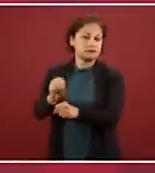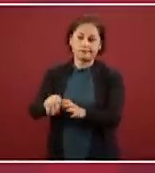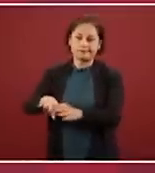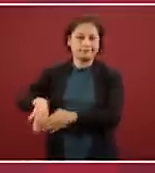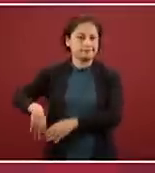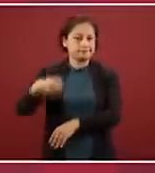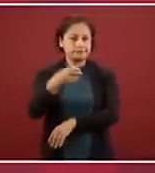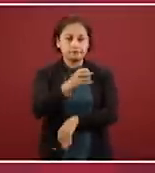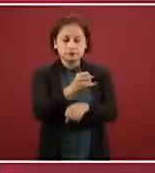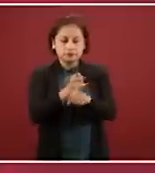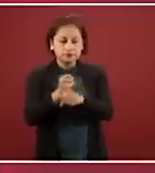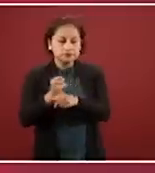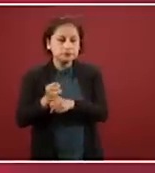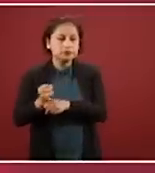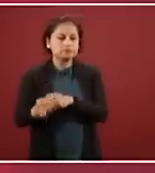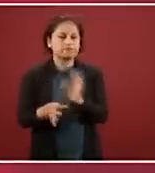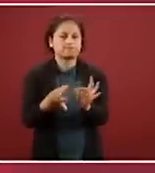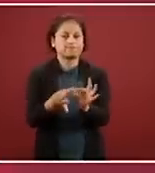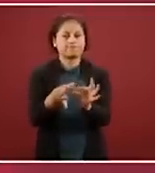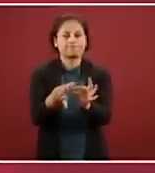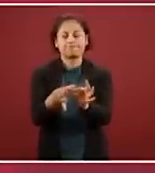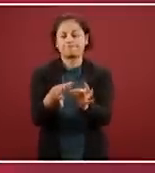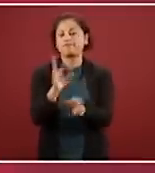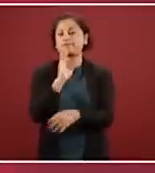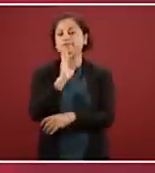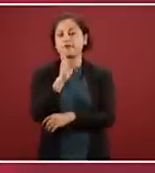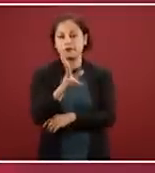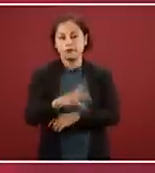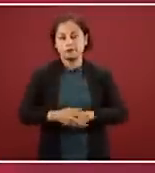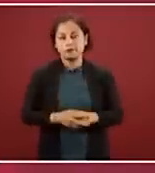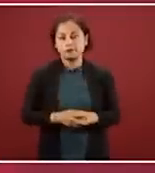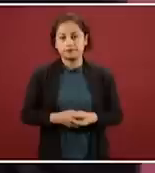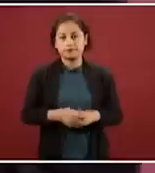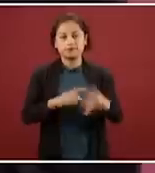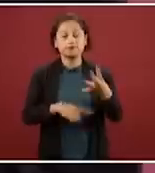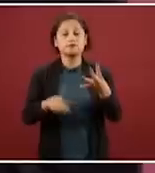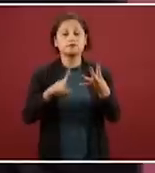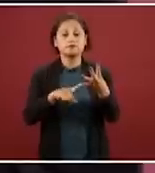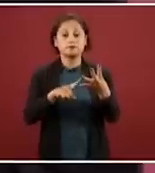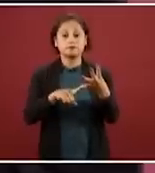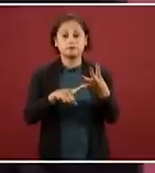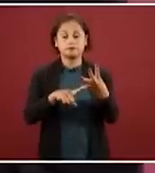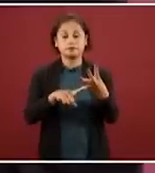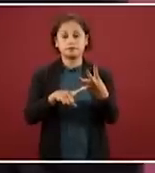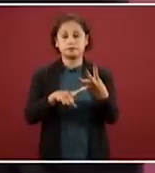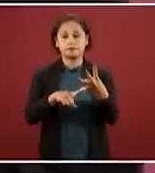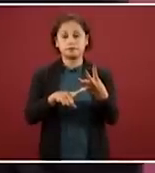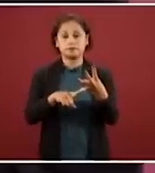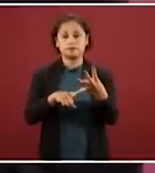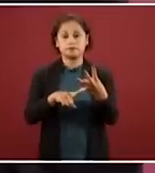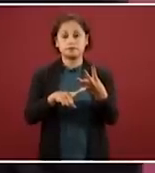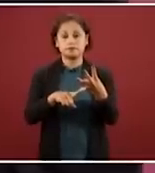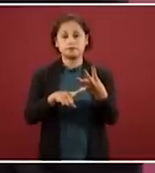para ser más eficaces. Y cuatro, no permitir